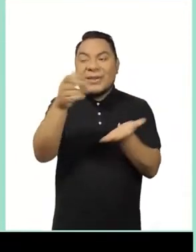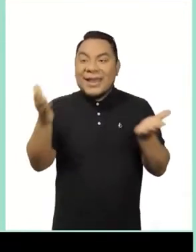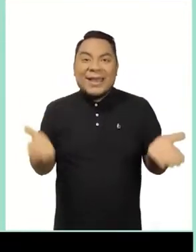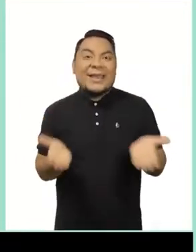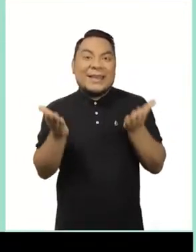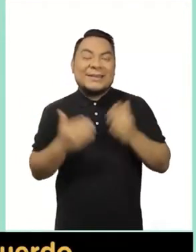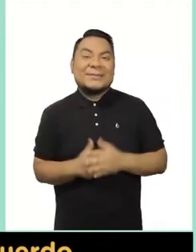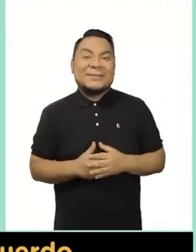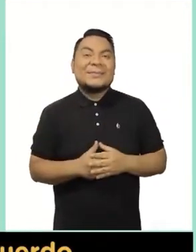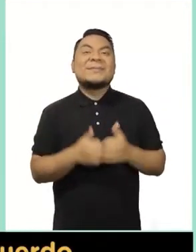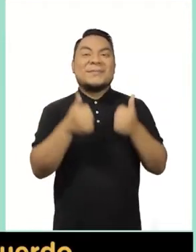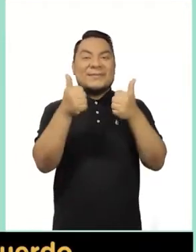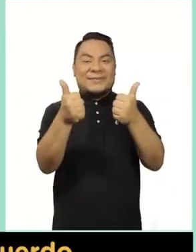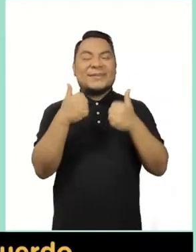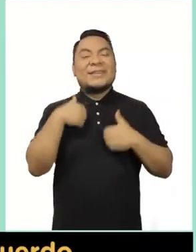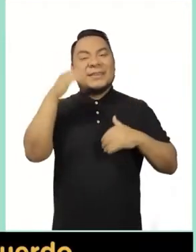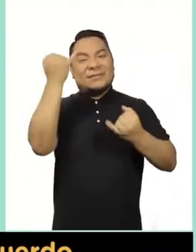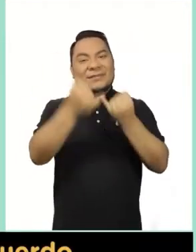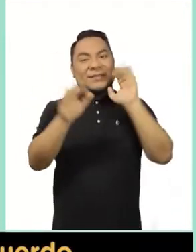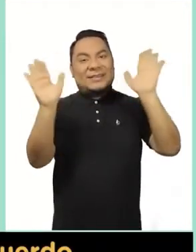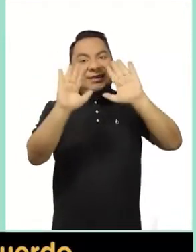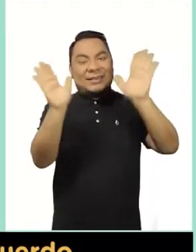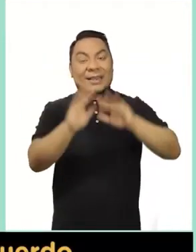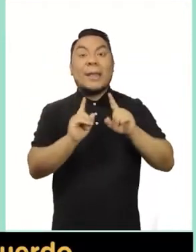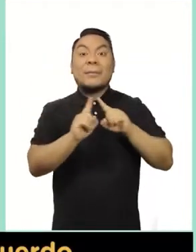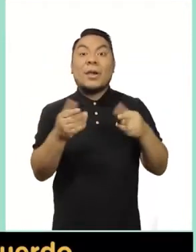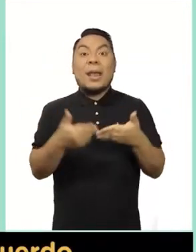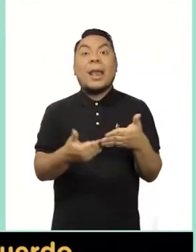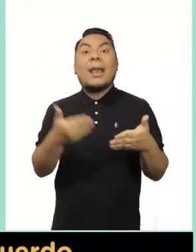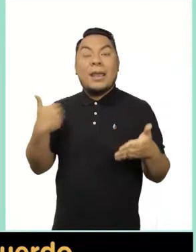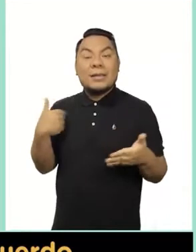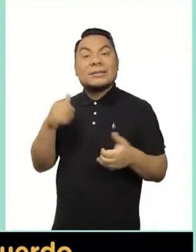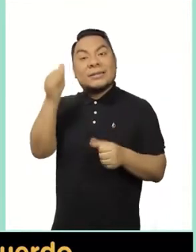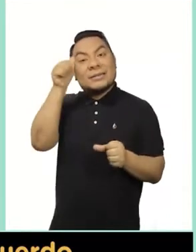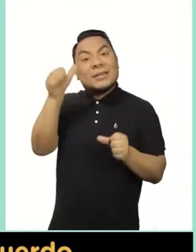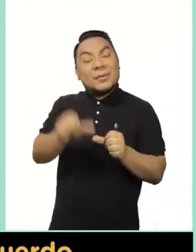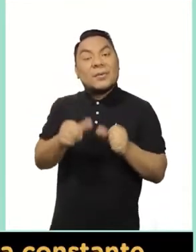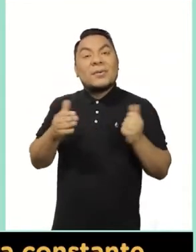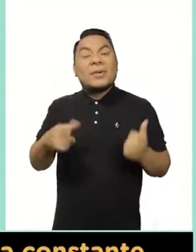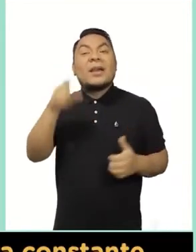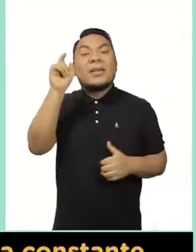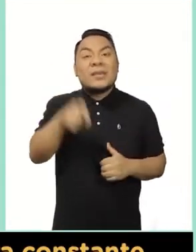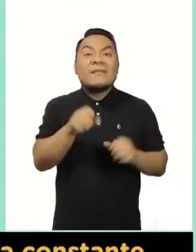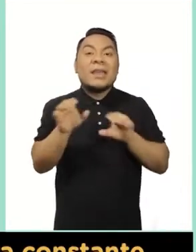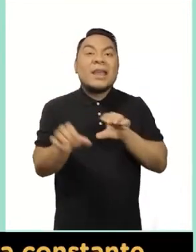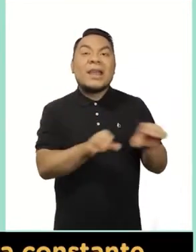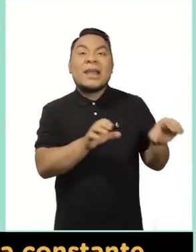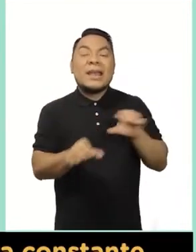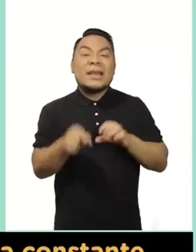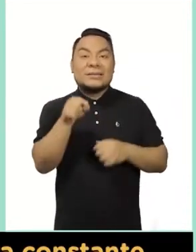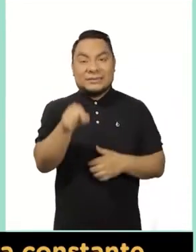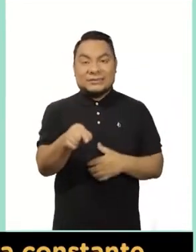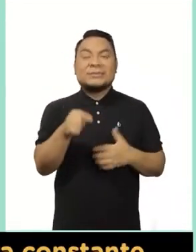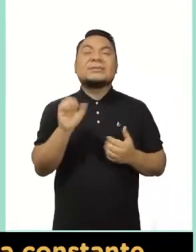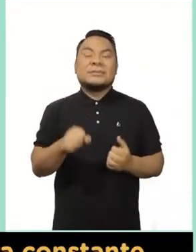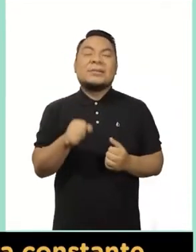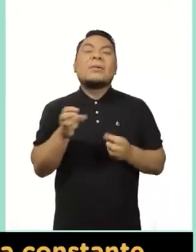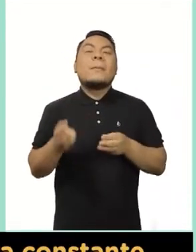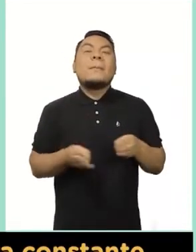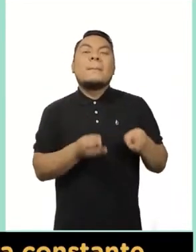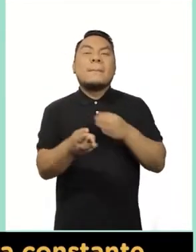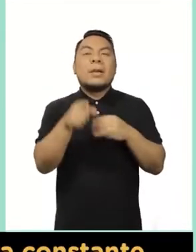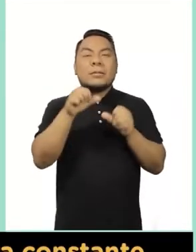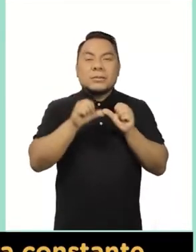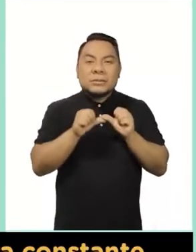hijo. Bueno, me despido, pero antes les recuerdo que deben realizar esta actividad